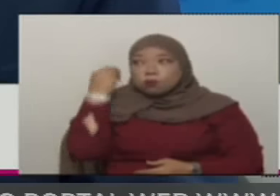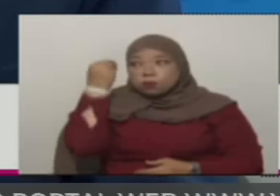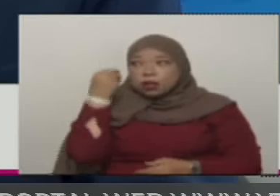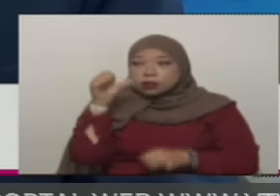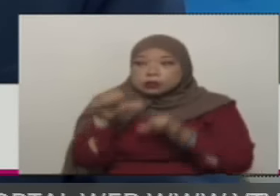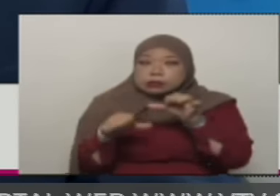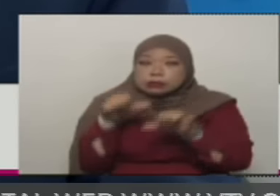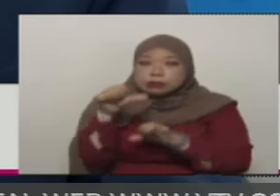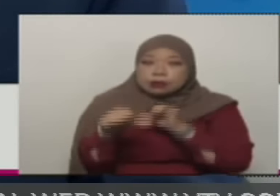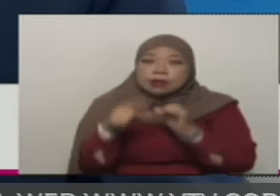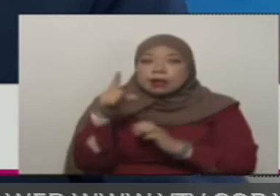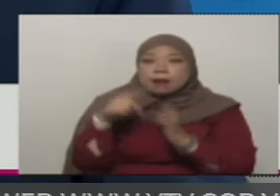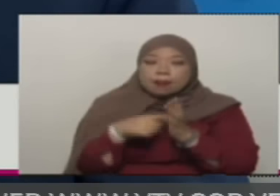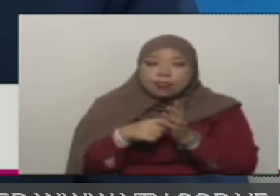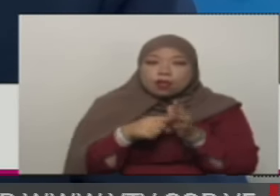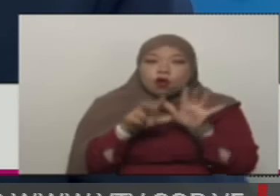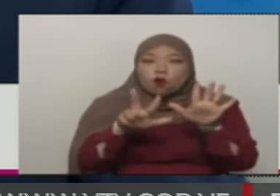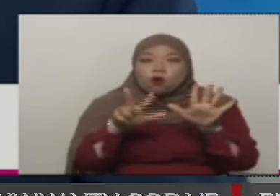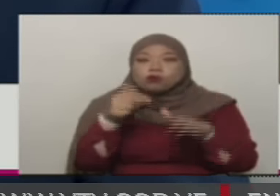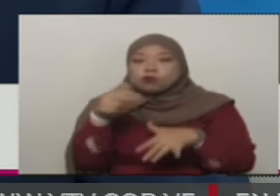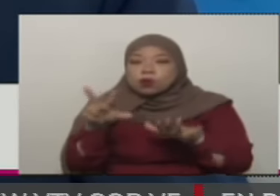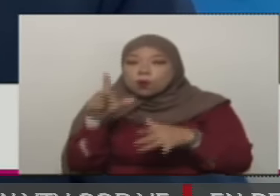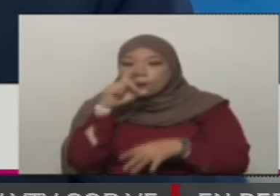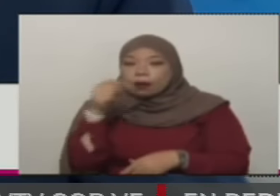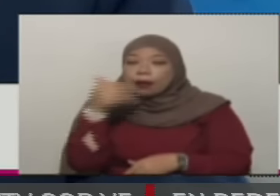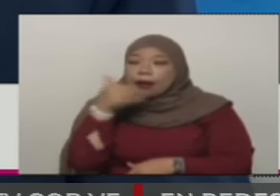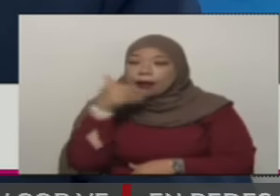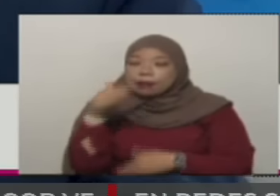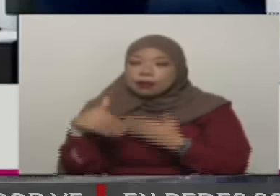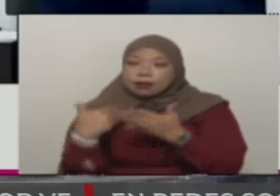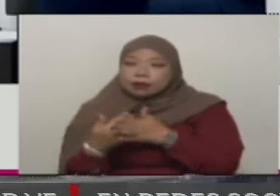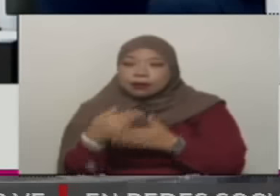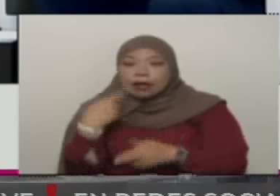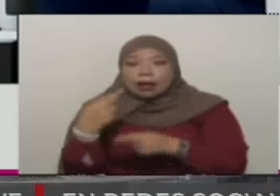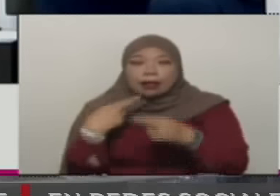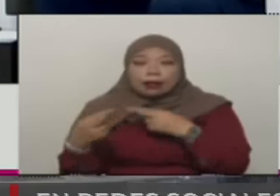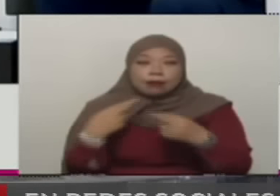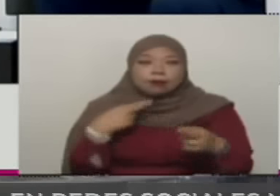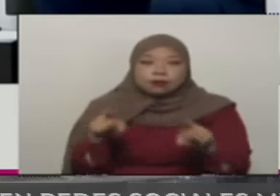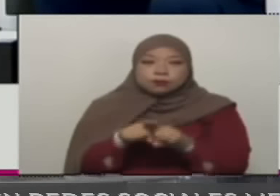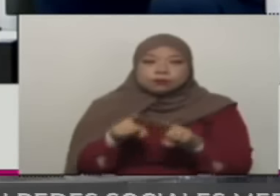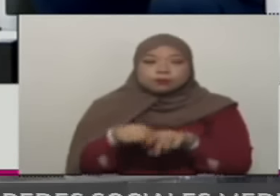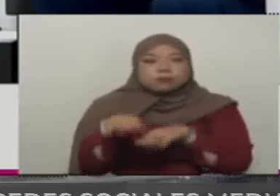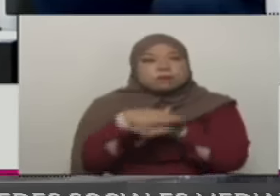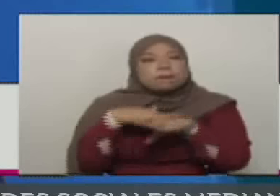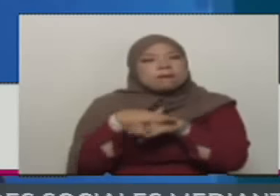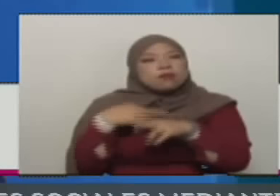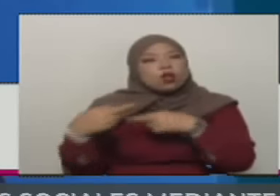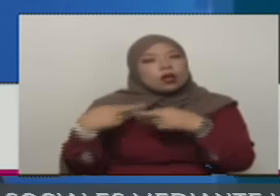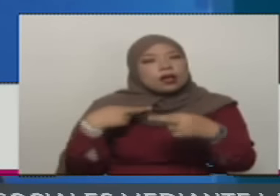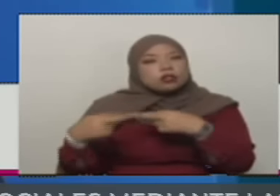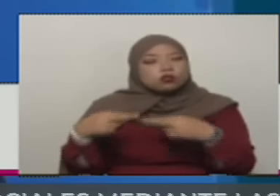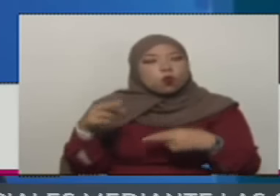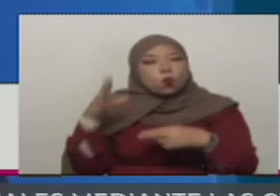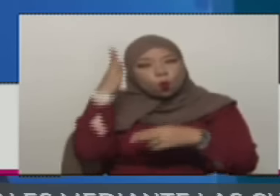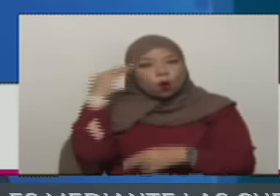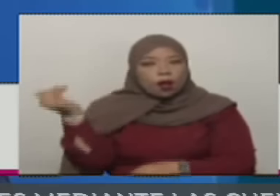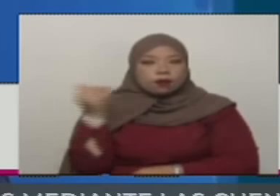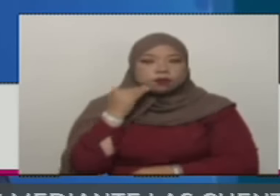1800. Cartas vienen y cartas van. Esto es una relación epistolar. Es una carta del ministro de Relaciones Exteriores de Holanda, de los Países